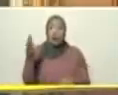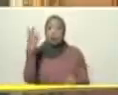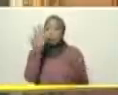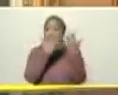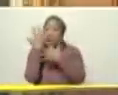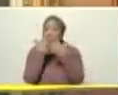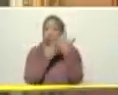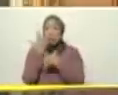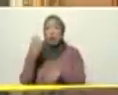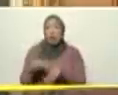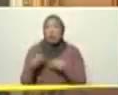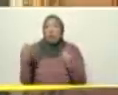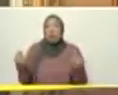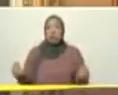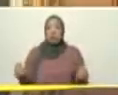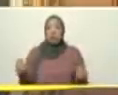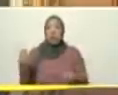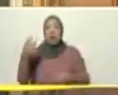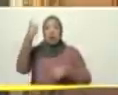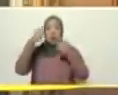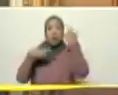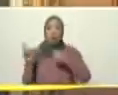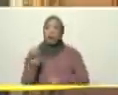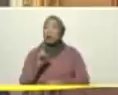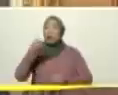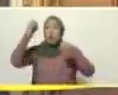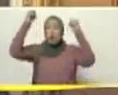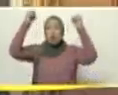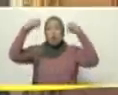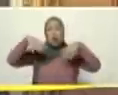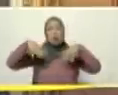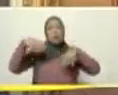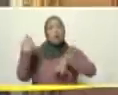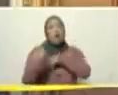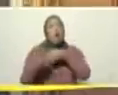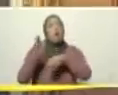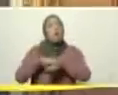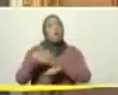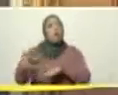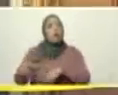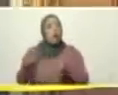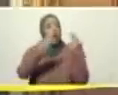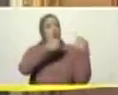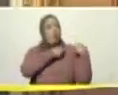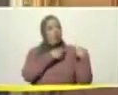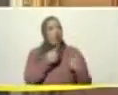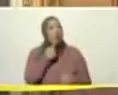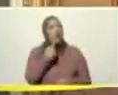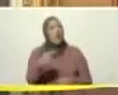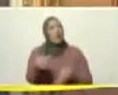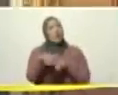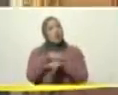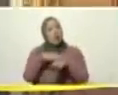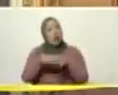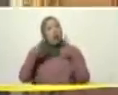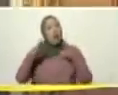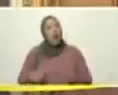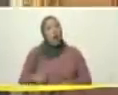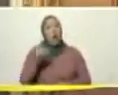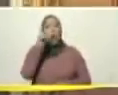dijo: bueno, si Chávez no ha renunciado, si lo dice el fiscal, entonces aquí hay una sola